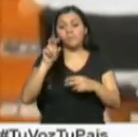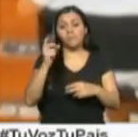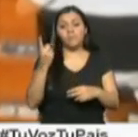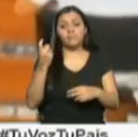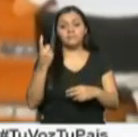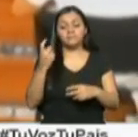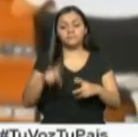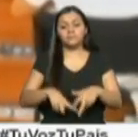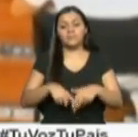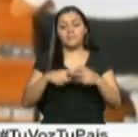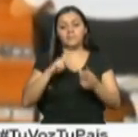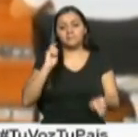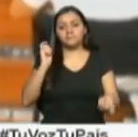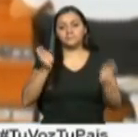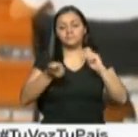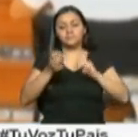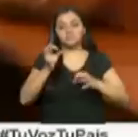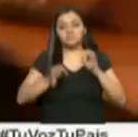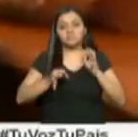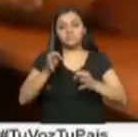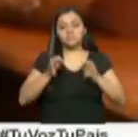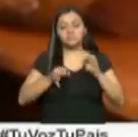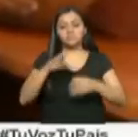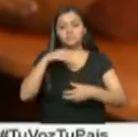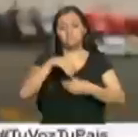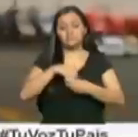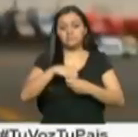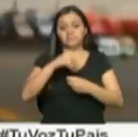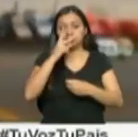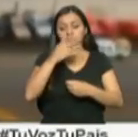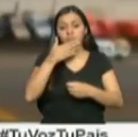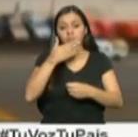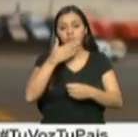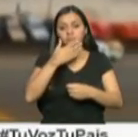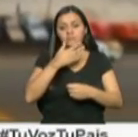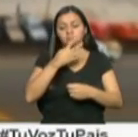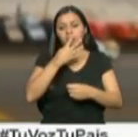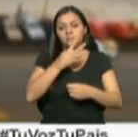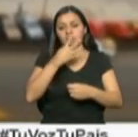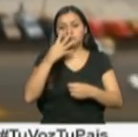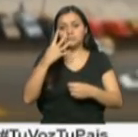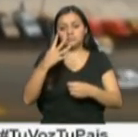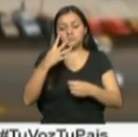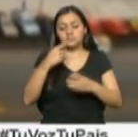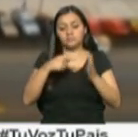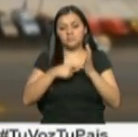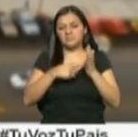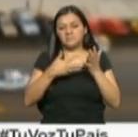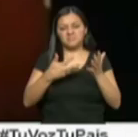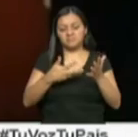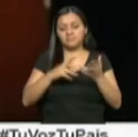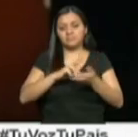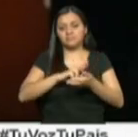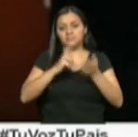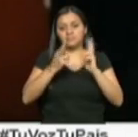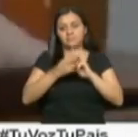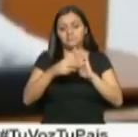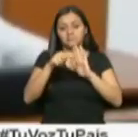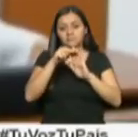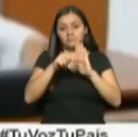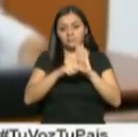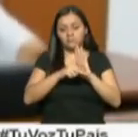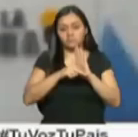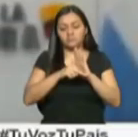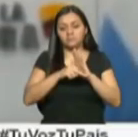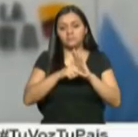2011, inició la transformación de la justicia, la cual tiene cuatro frentes: infraestructura moderna, reforma de normas